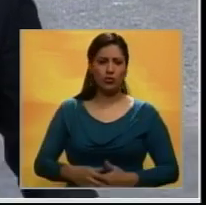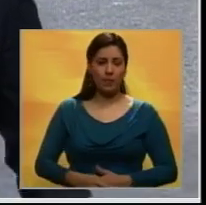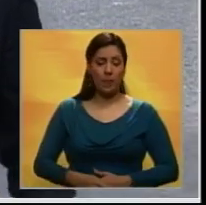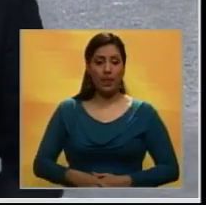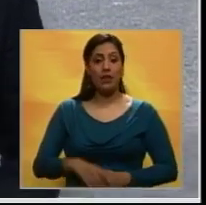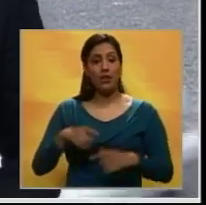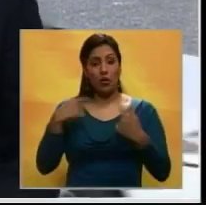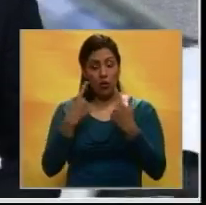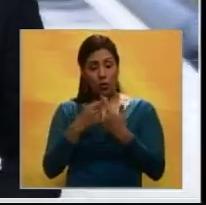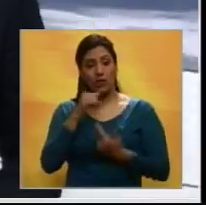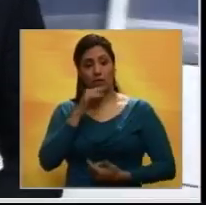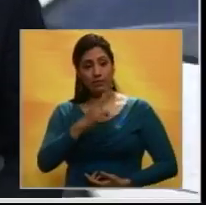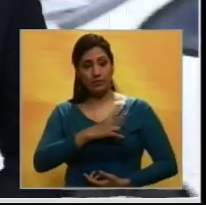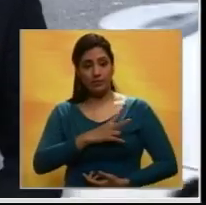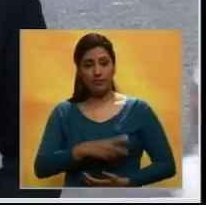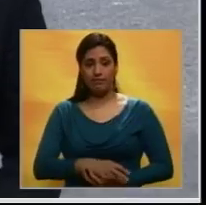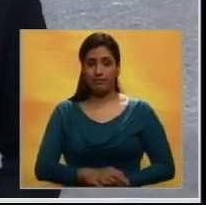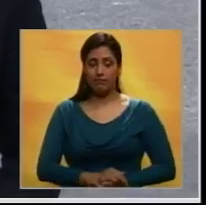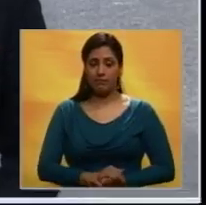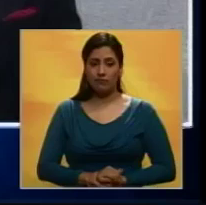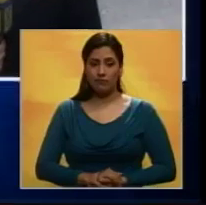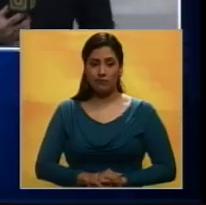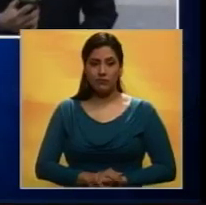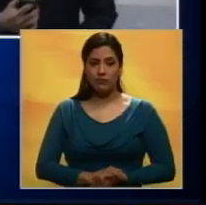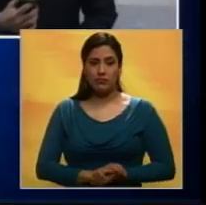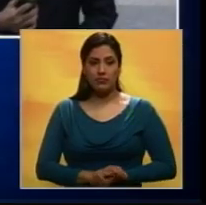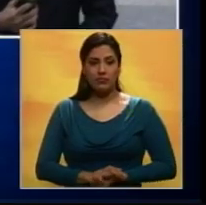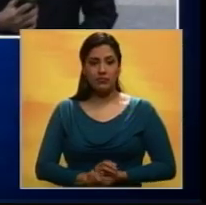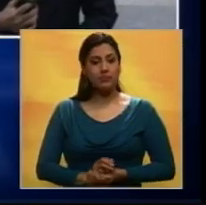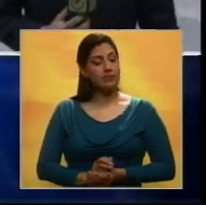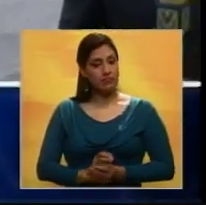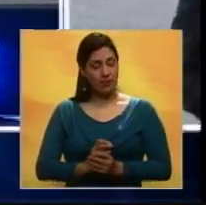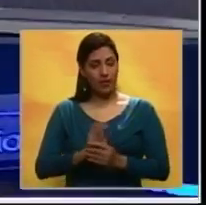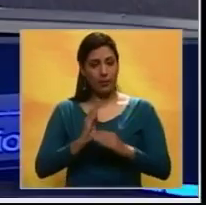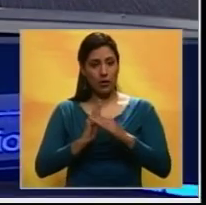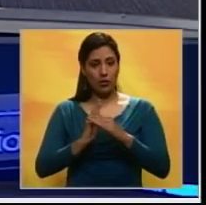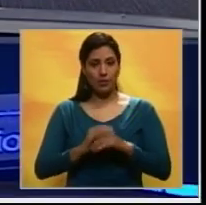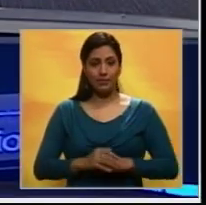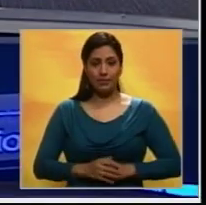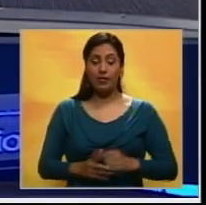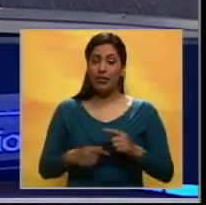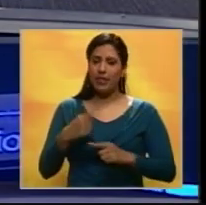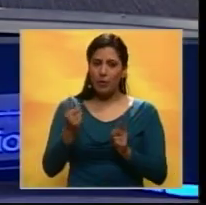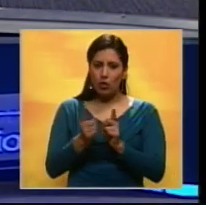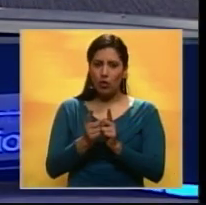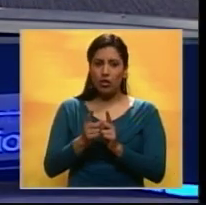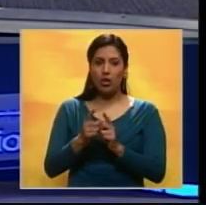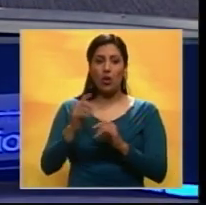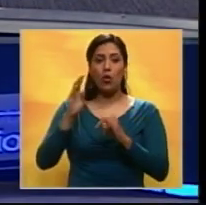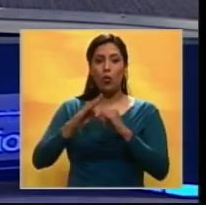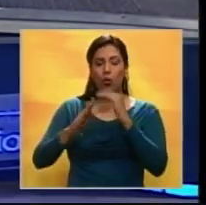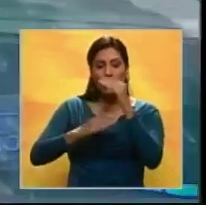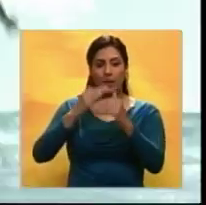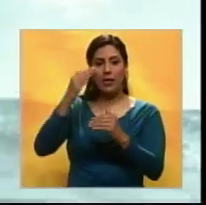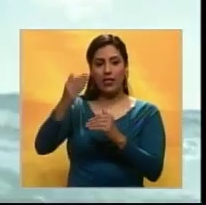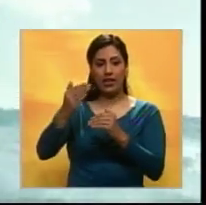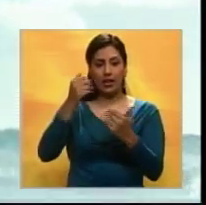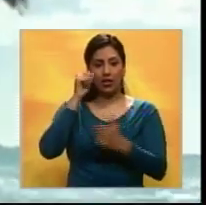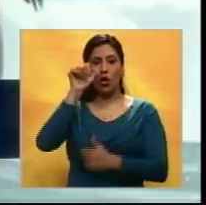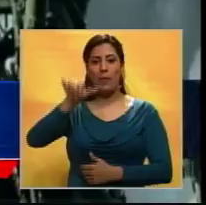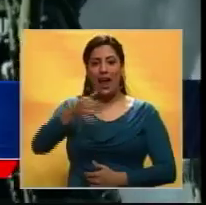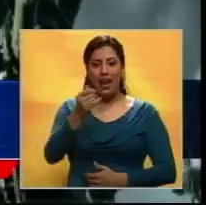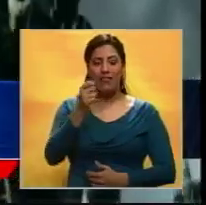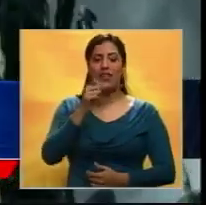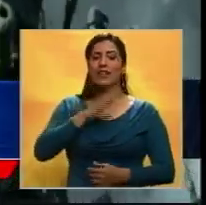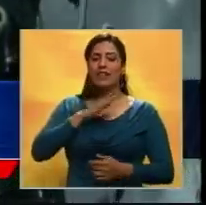En La Taona, Euclides Sotillo, Noticiero Vervisión. Amigos, vamos a la pausa. En breve, último adelanto. Javier